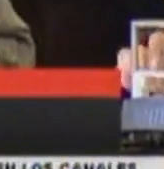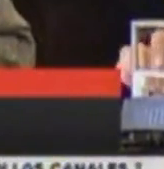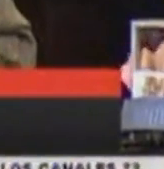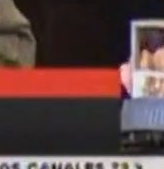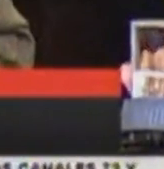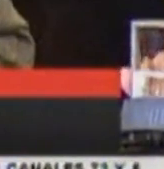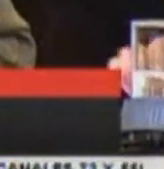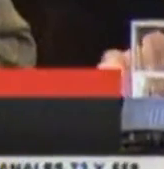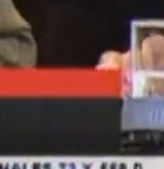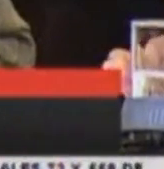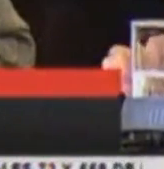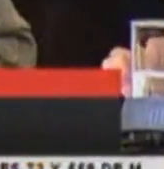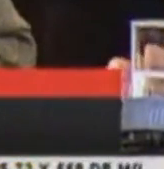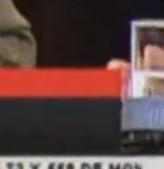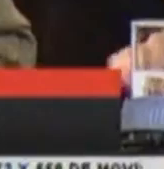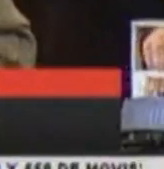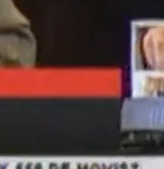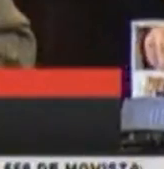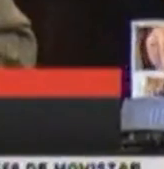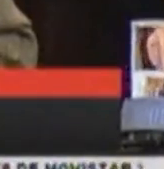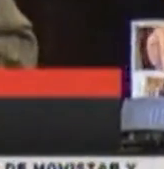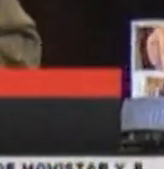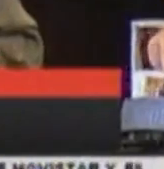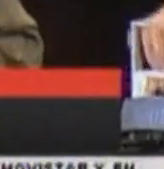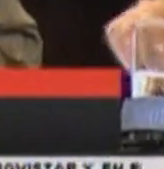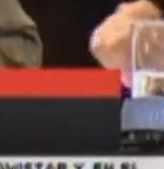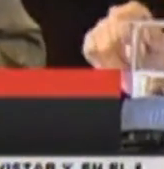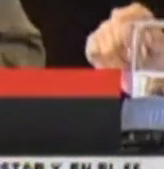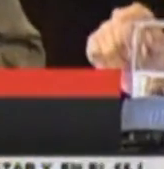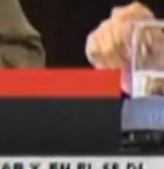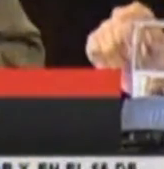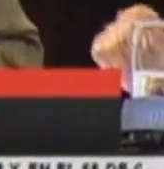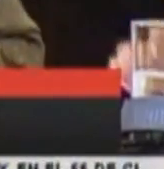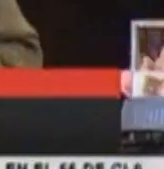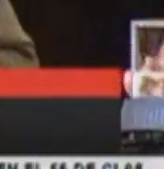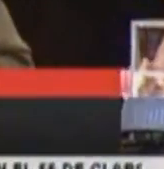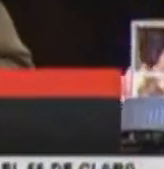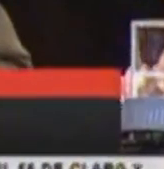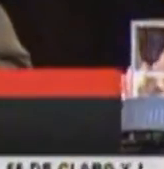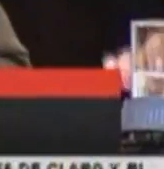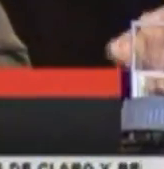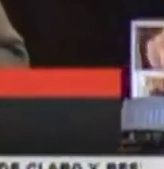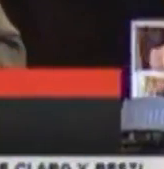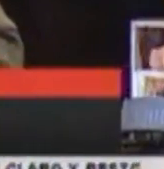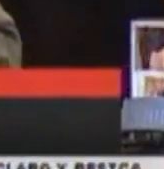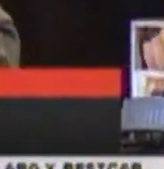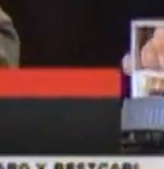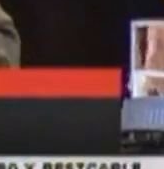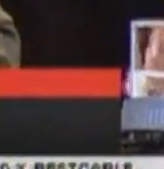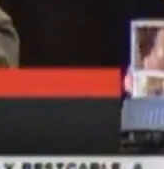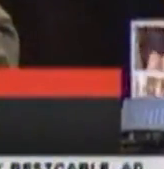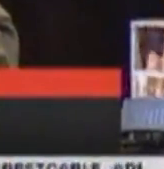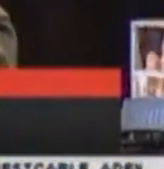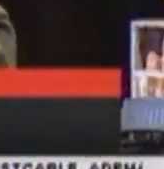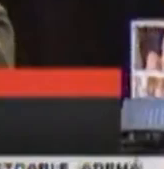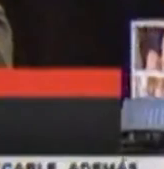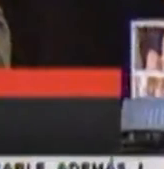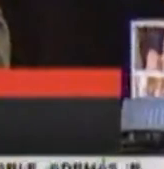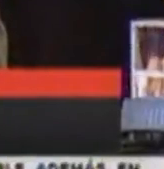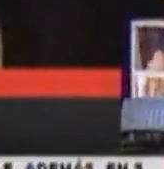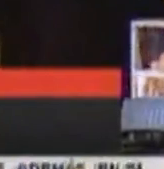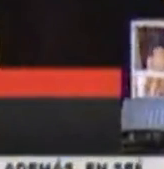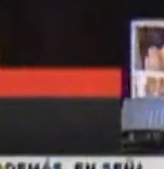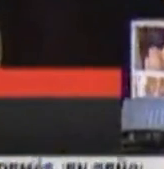público plenamente, está en camino, pero a eso me refería, no es que no estemos haciendo nada, estamos haciendo lo que podemos hacer en los meses que